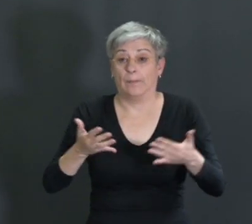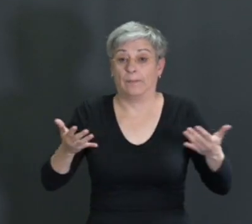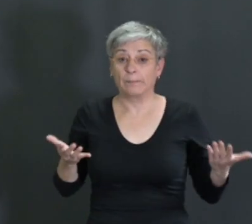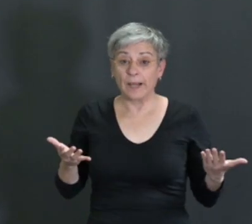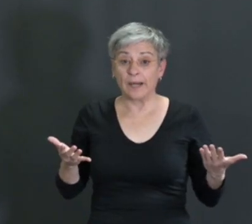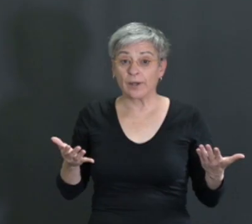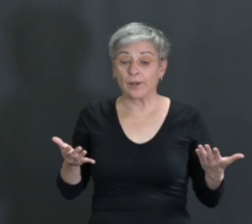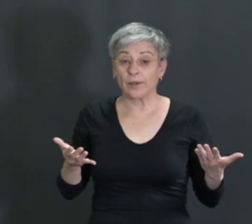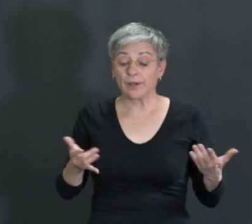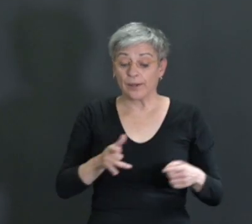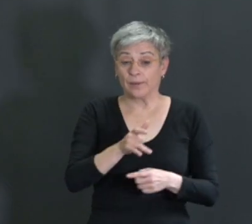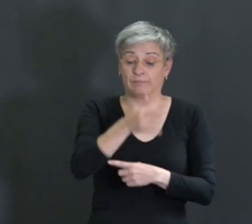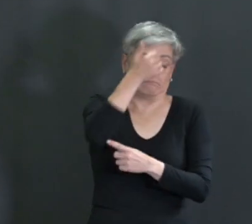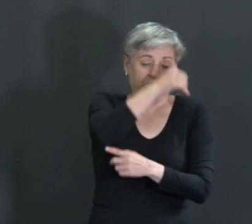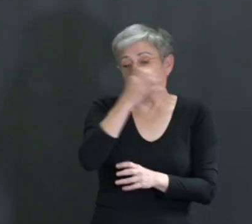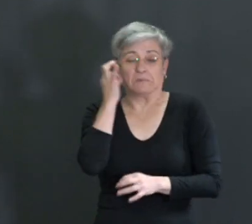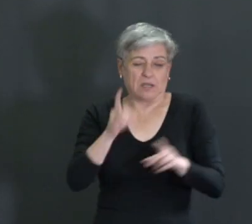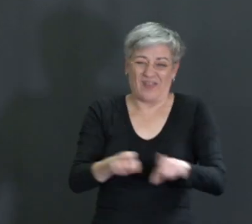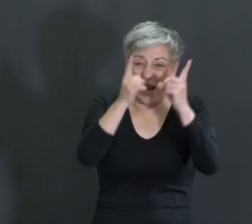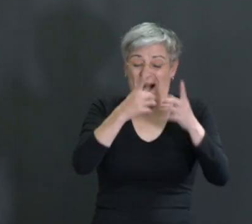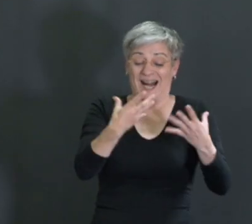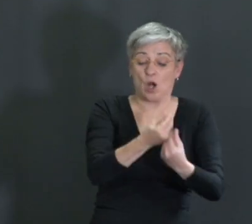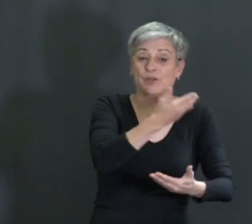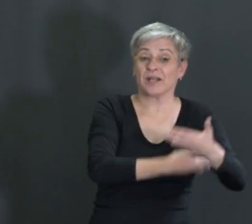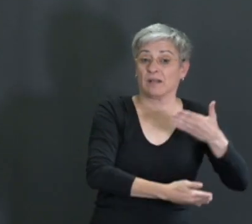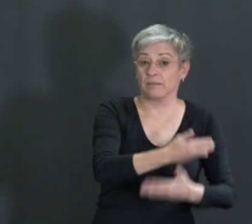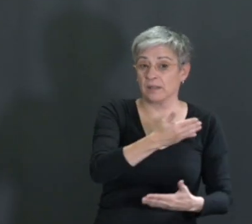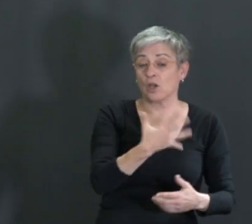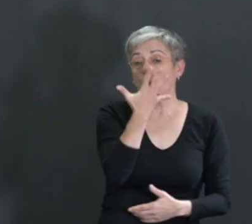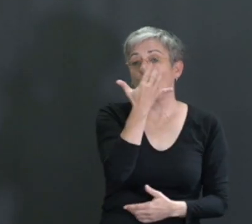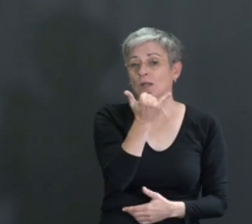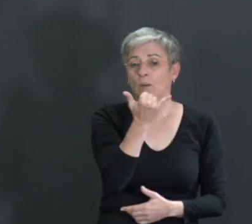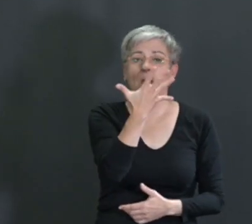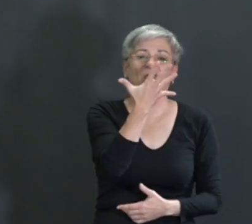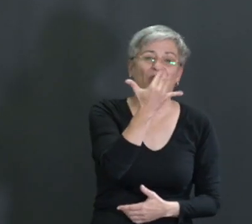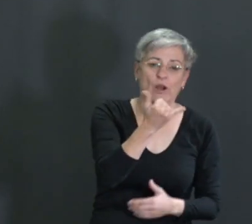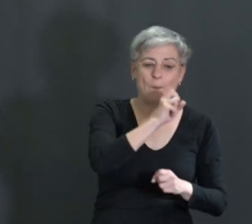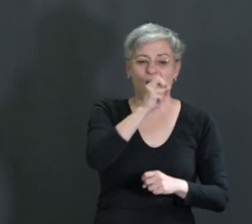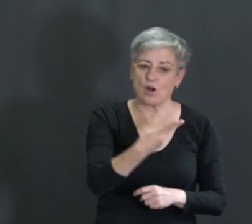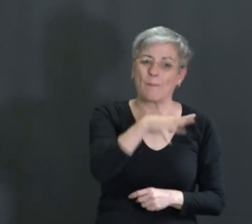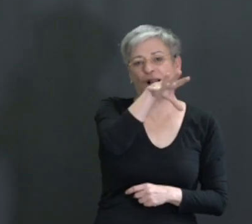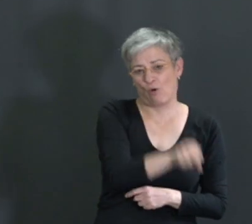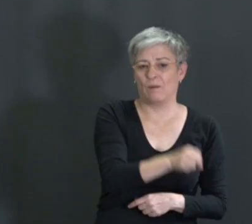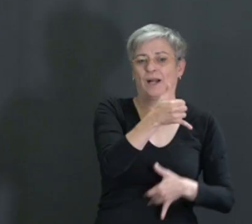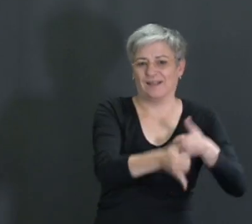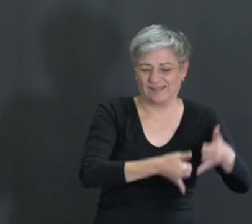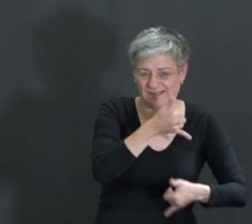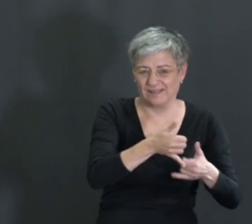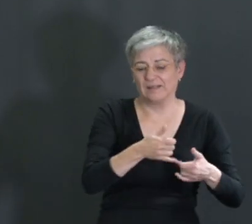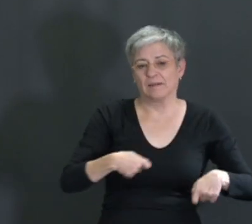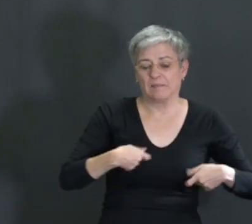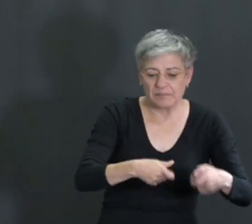embargo, el crío o la cría con discapacidad son 4.000, 5.000 euros para comprar esa silla de ruedas,